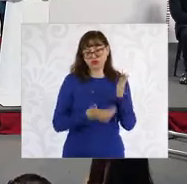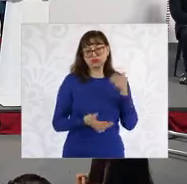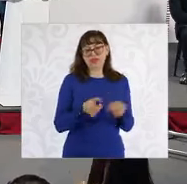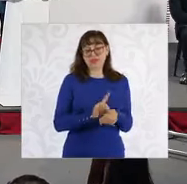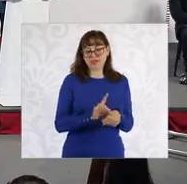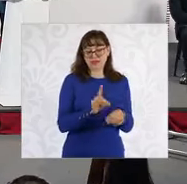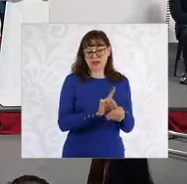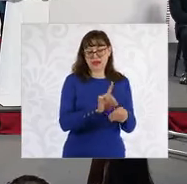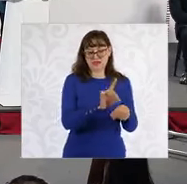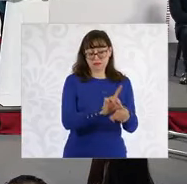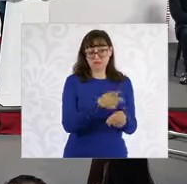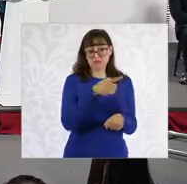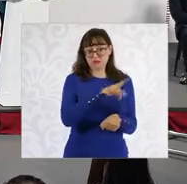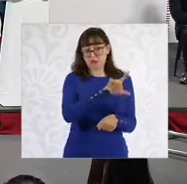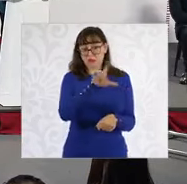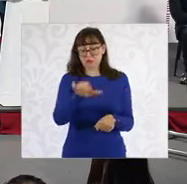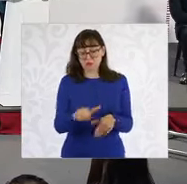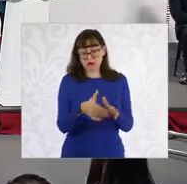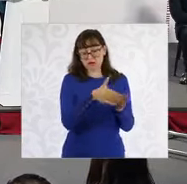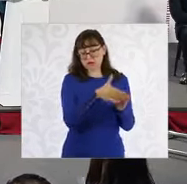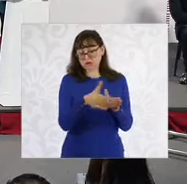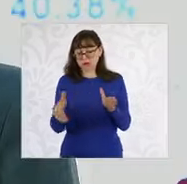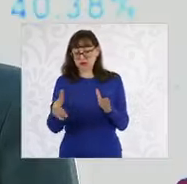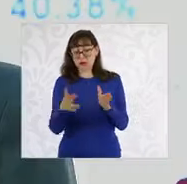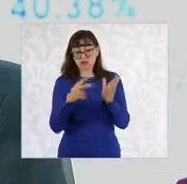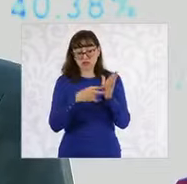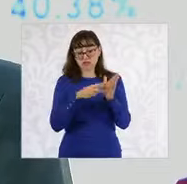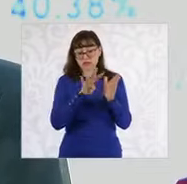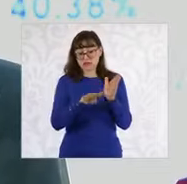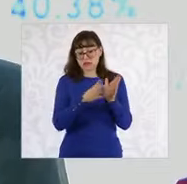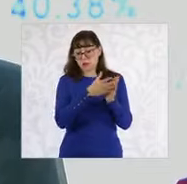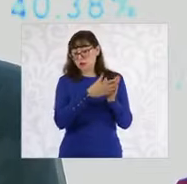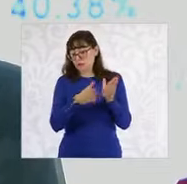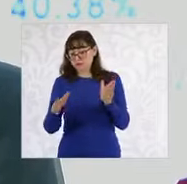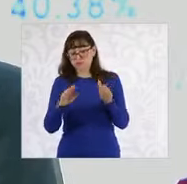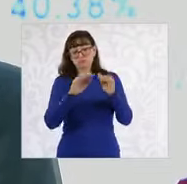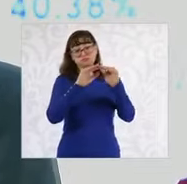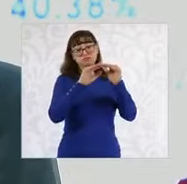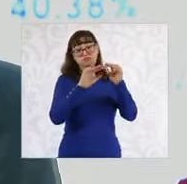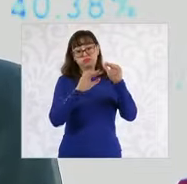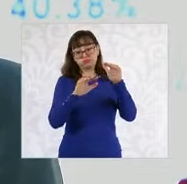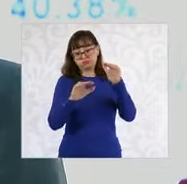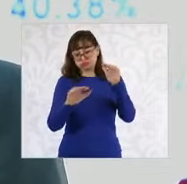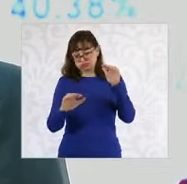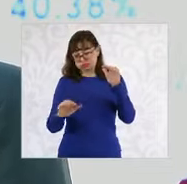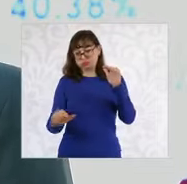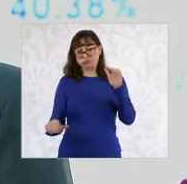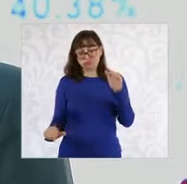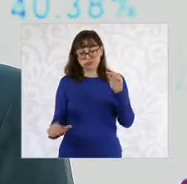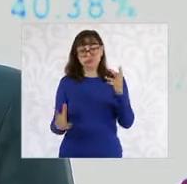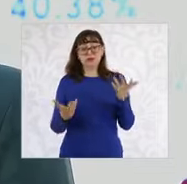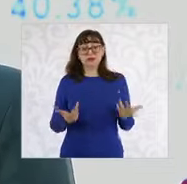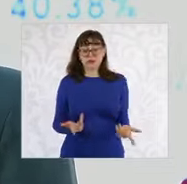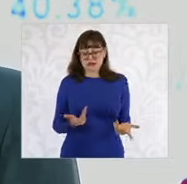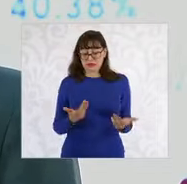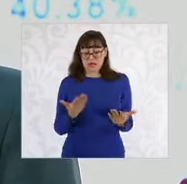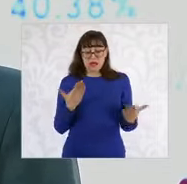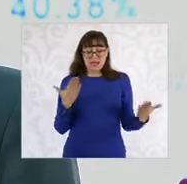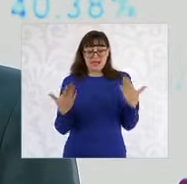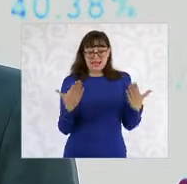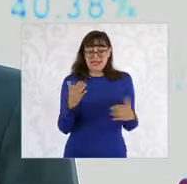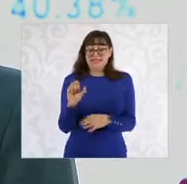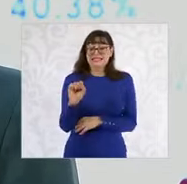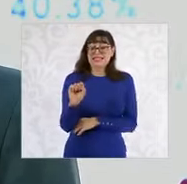se identifica una tendencia a la baja desde ese año, sino que si se comparan los meses de septiembre